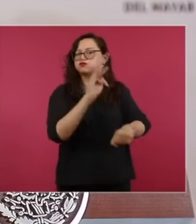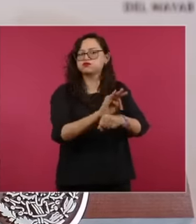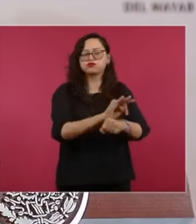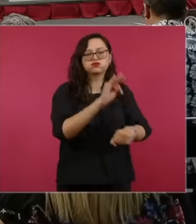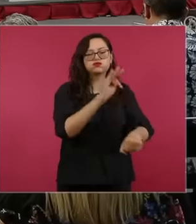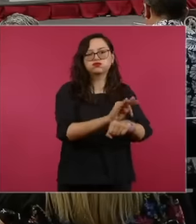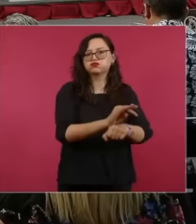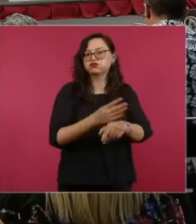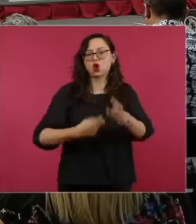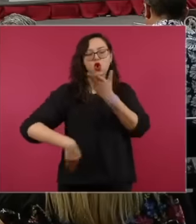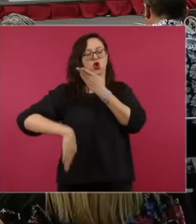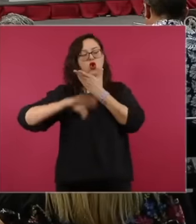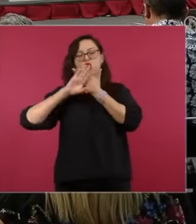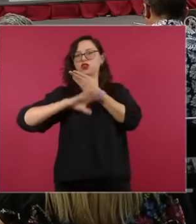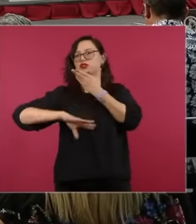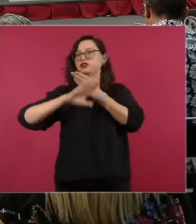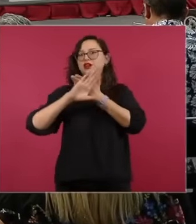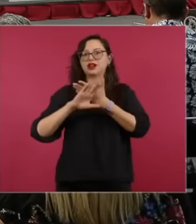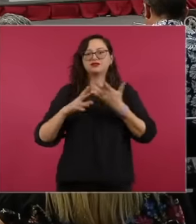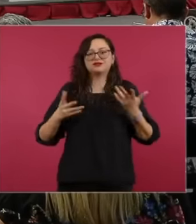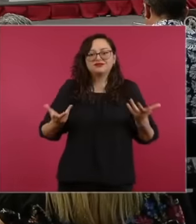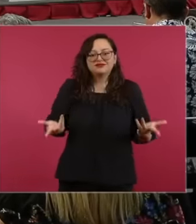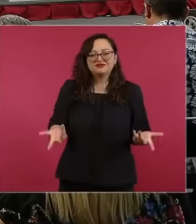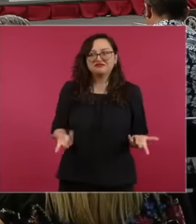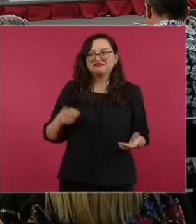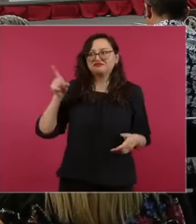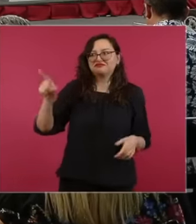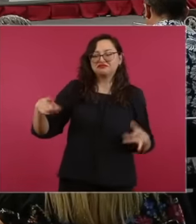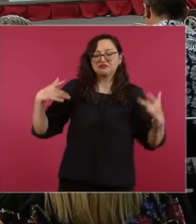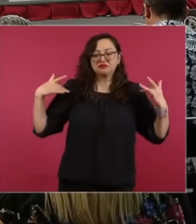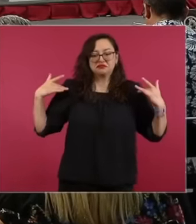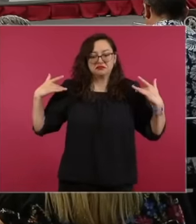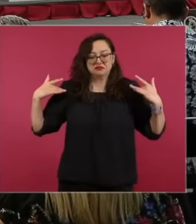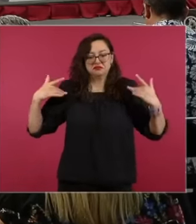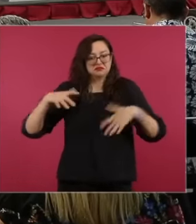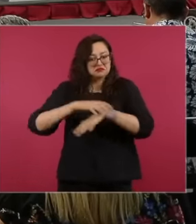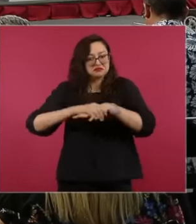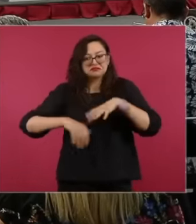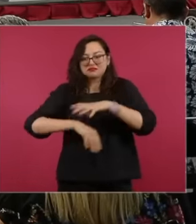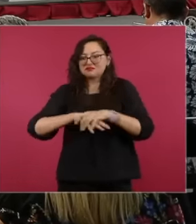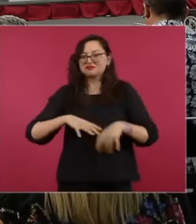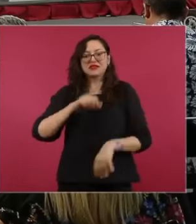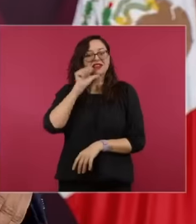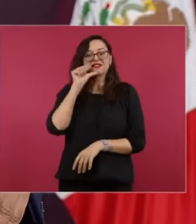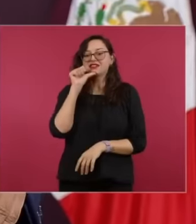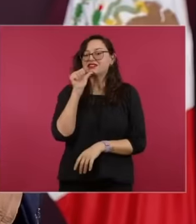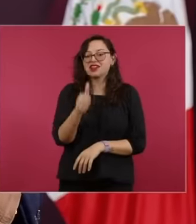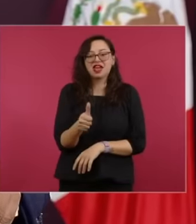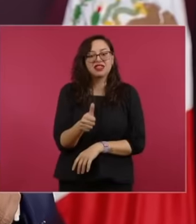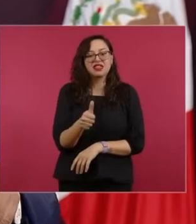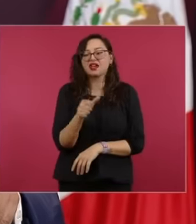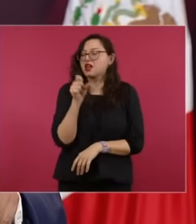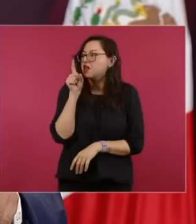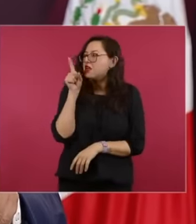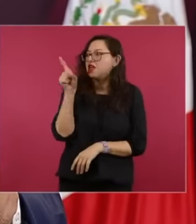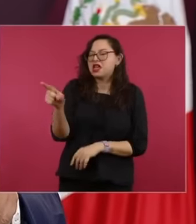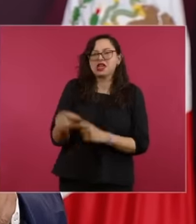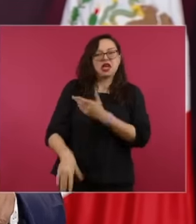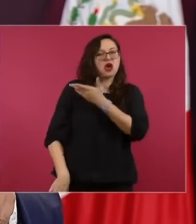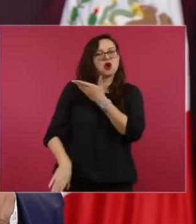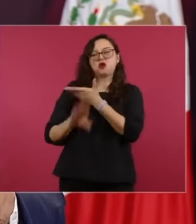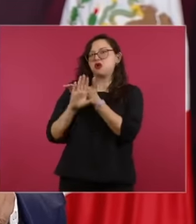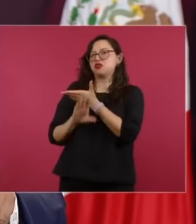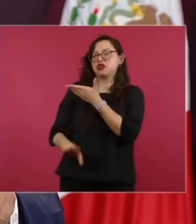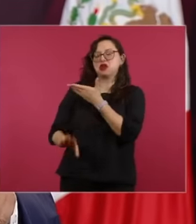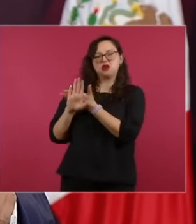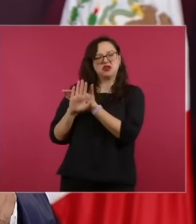contra de nosotros abiertamente, y ha llegado a tergiversar lo